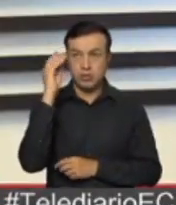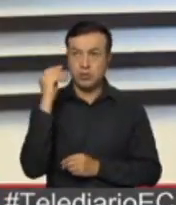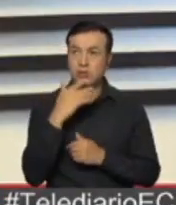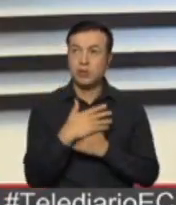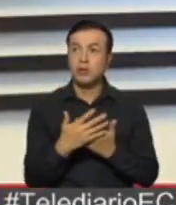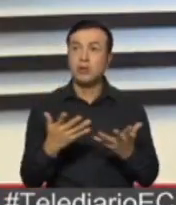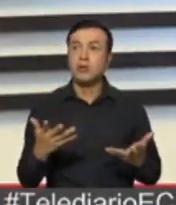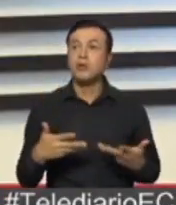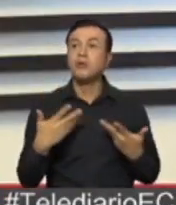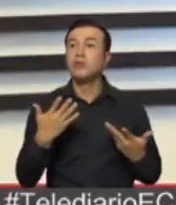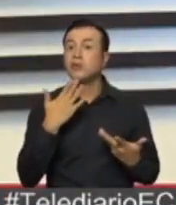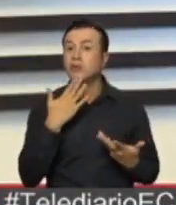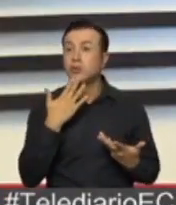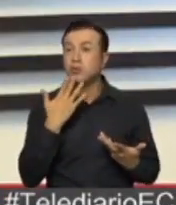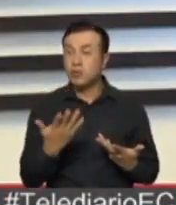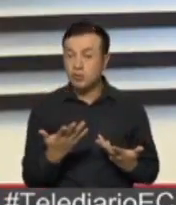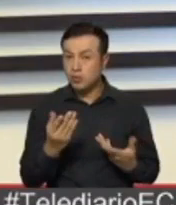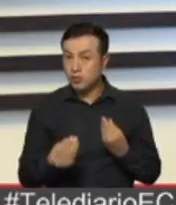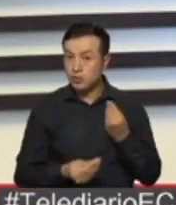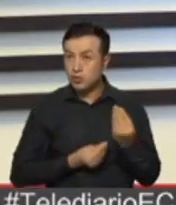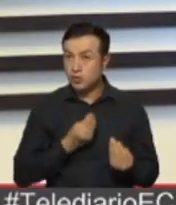hace un mes